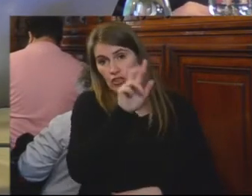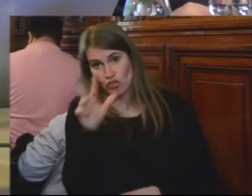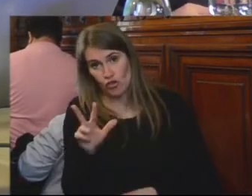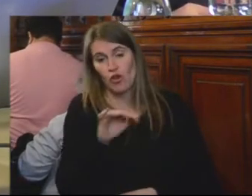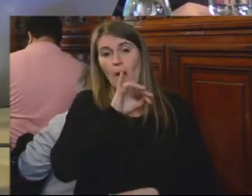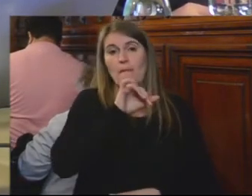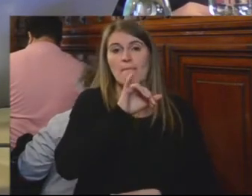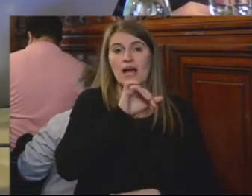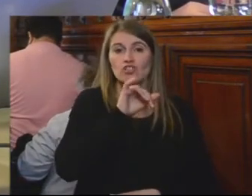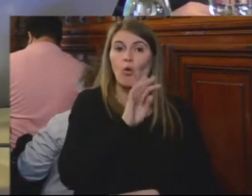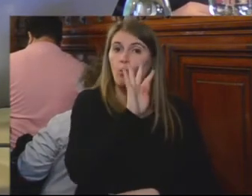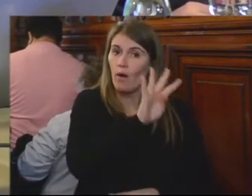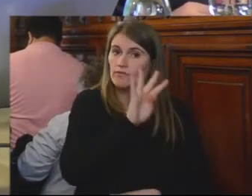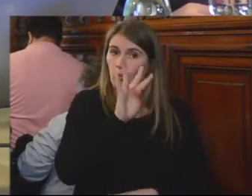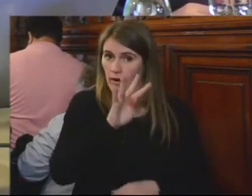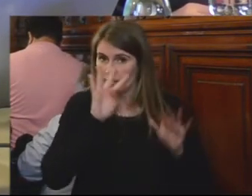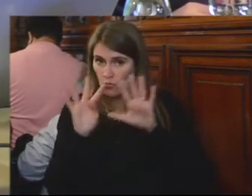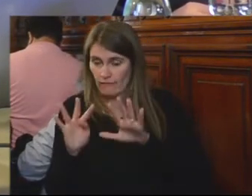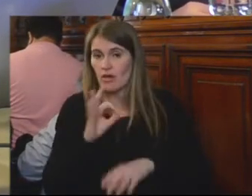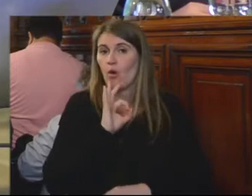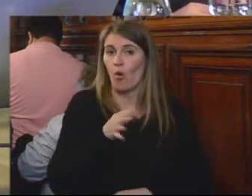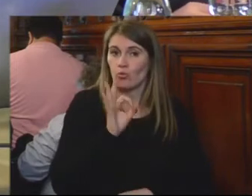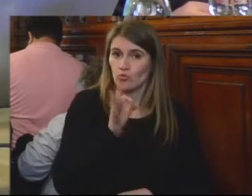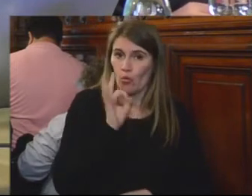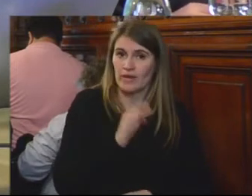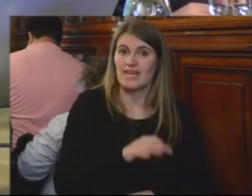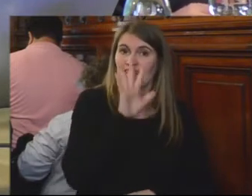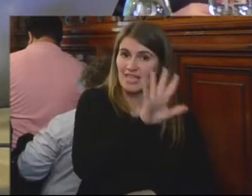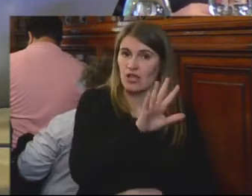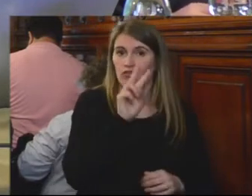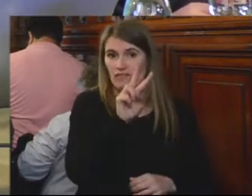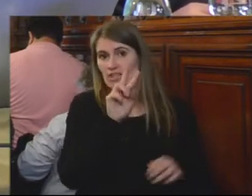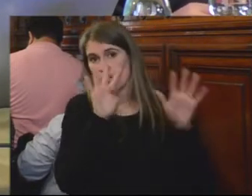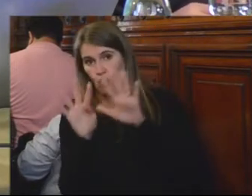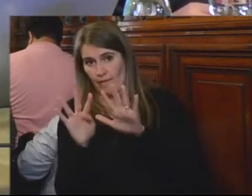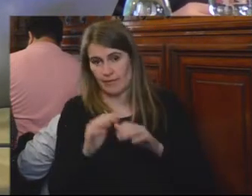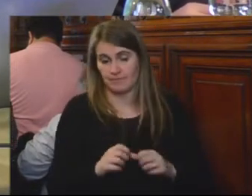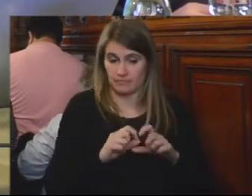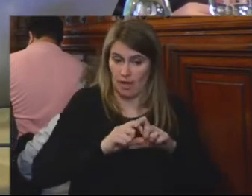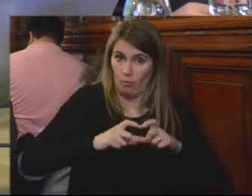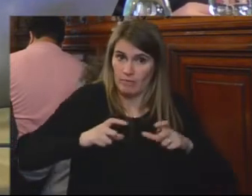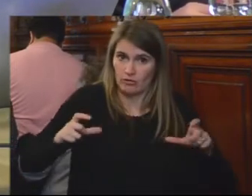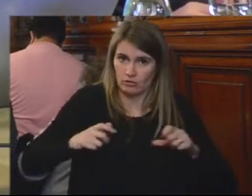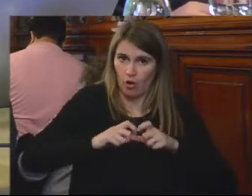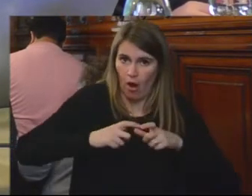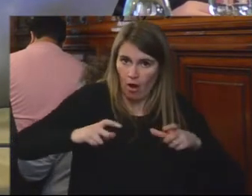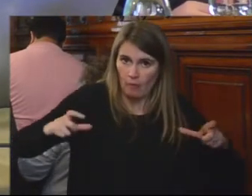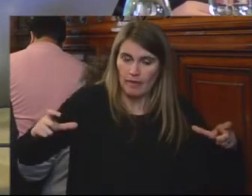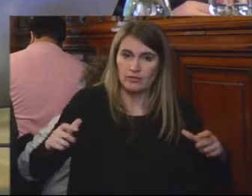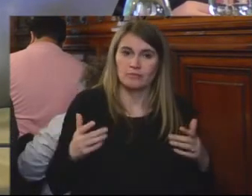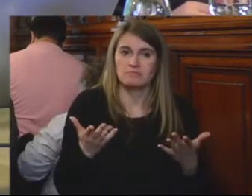500 de 449 y en octubre de este año 529 con lo cual el aumento no